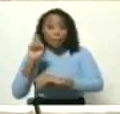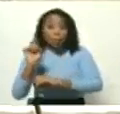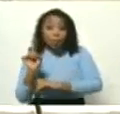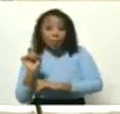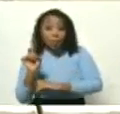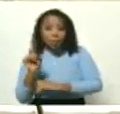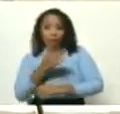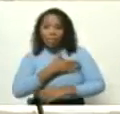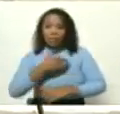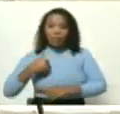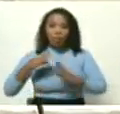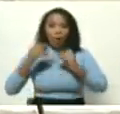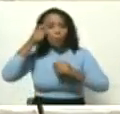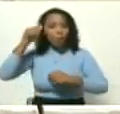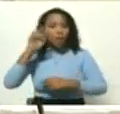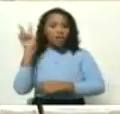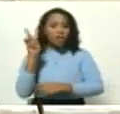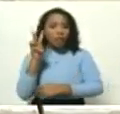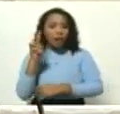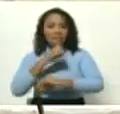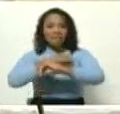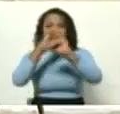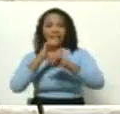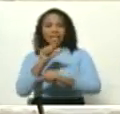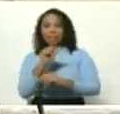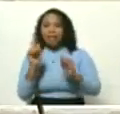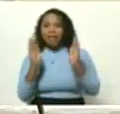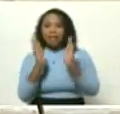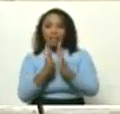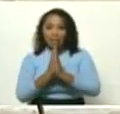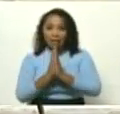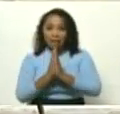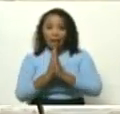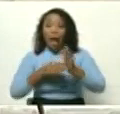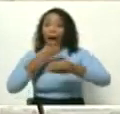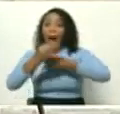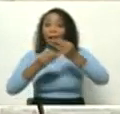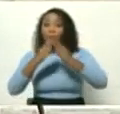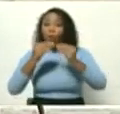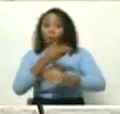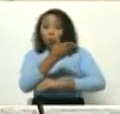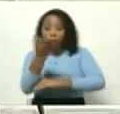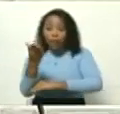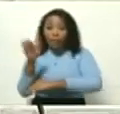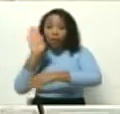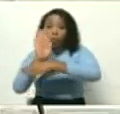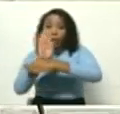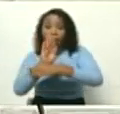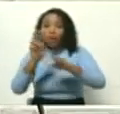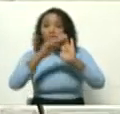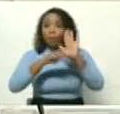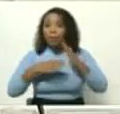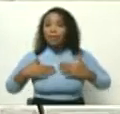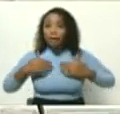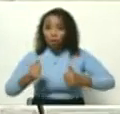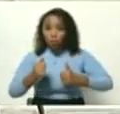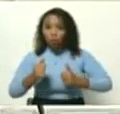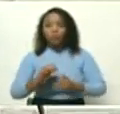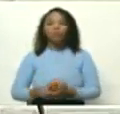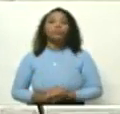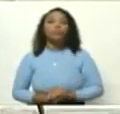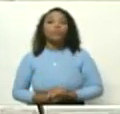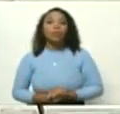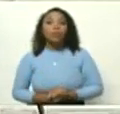el pueblo venezolano una feliz Semana Santa, que tomen todas las medidas de precaución, las medidas de